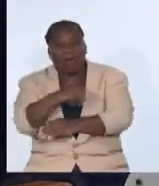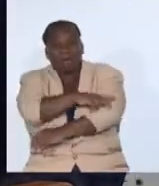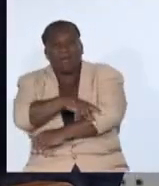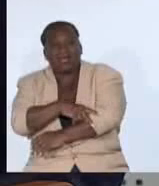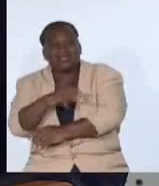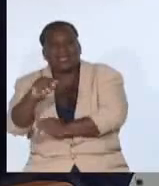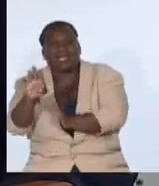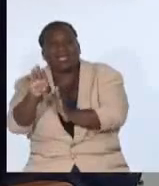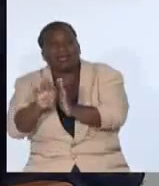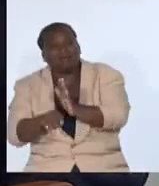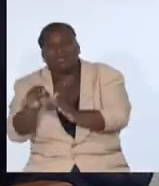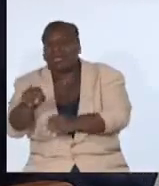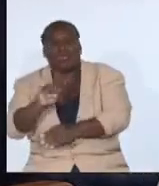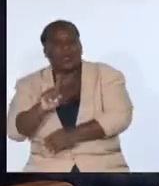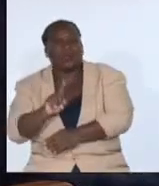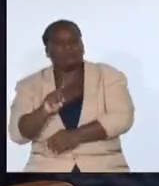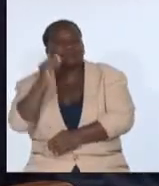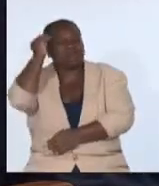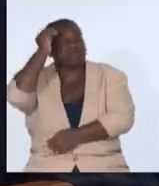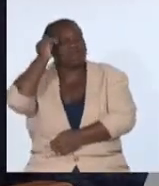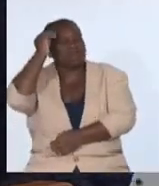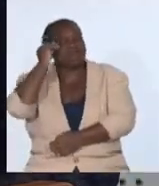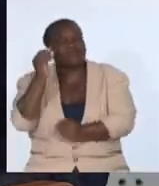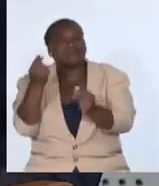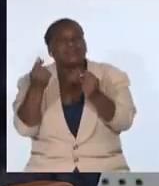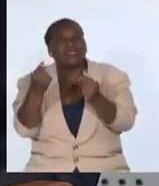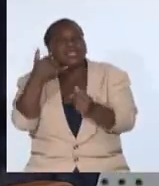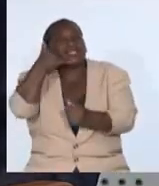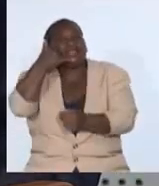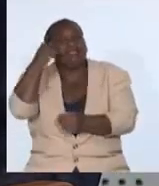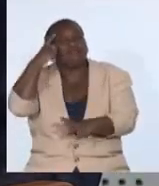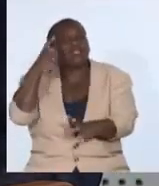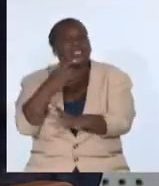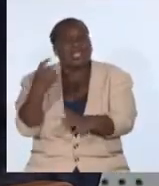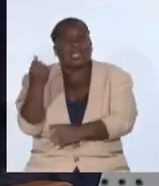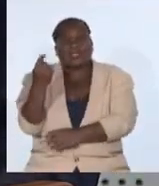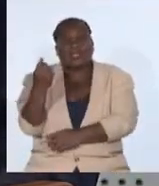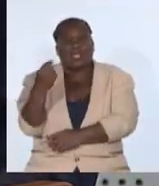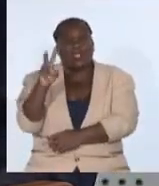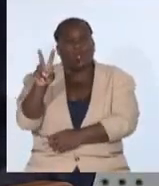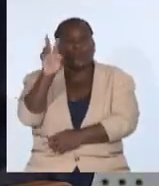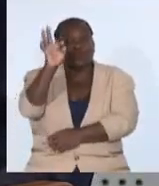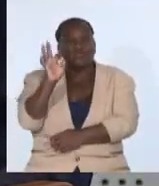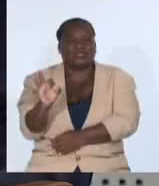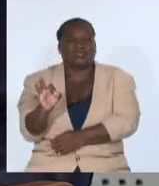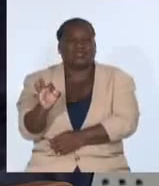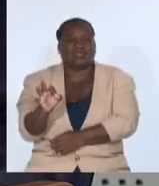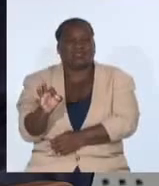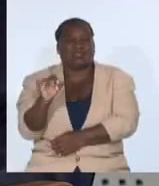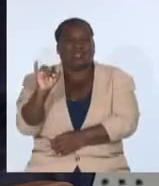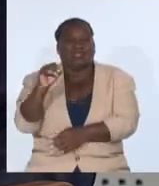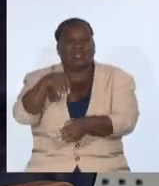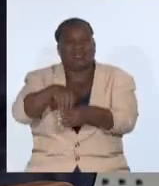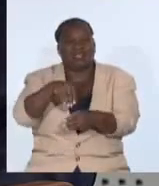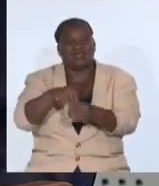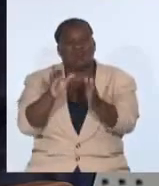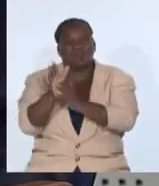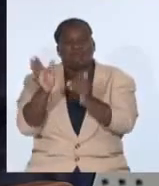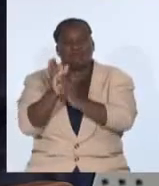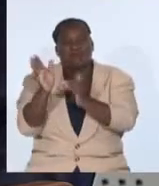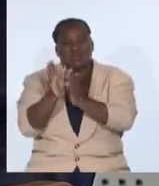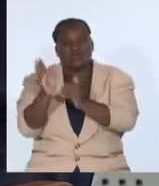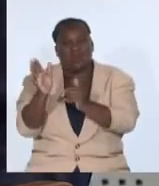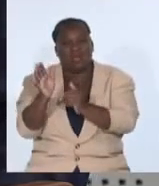tomes en cuenta que el costo medio un teléfono inteligente apenas representa el 2% de los ingresos mensuales per cápita